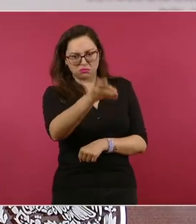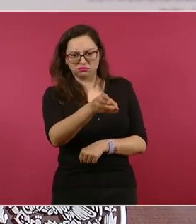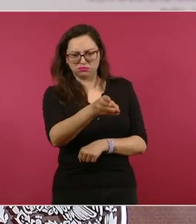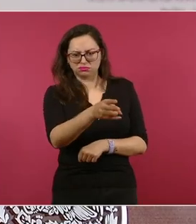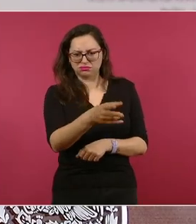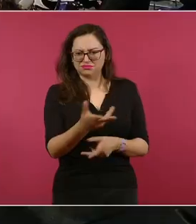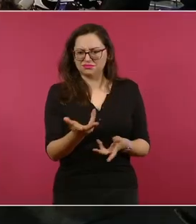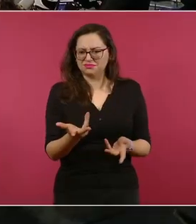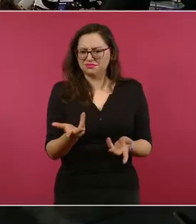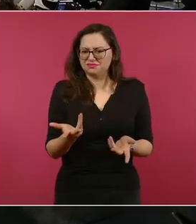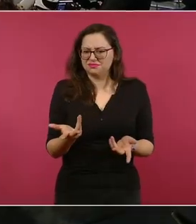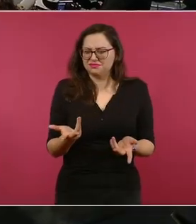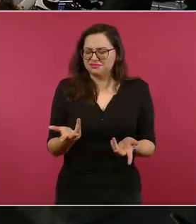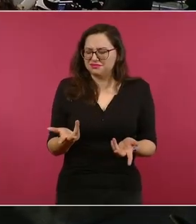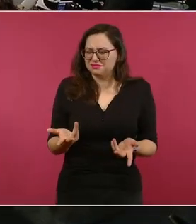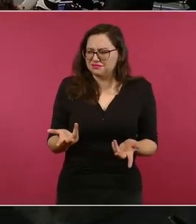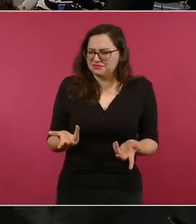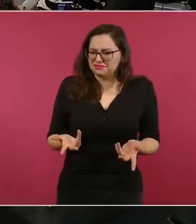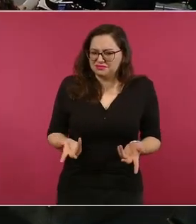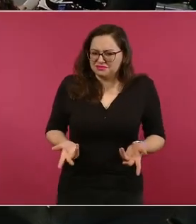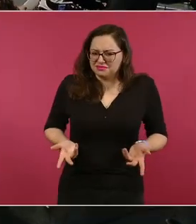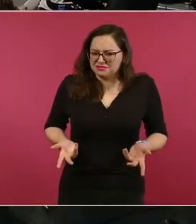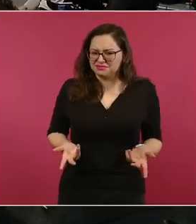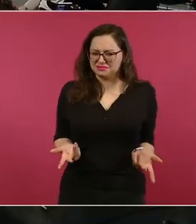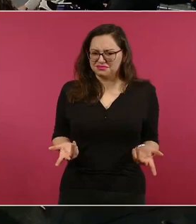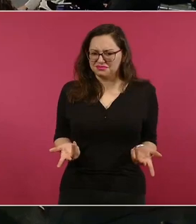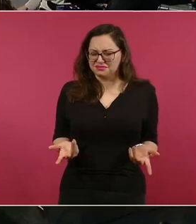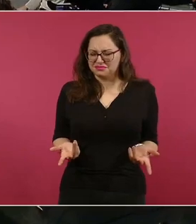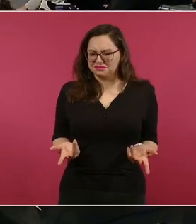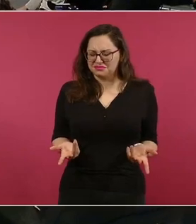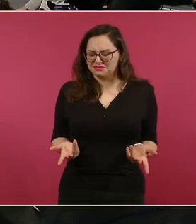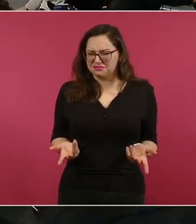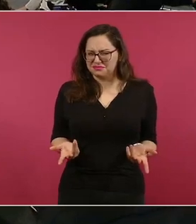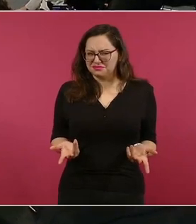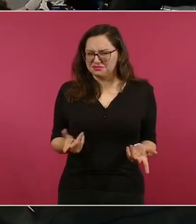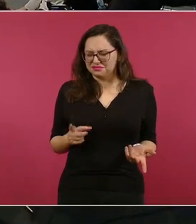O sea, pensaban, o sea, negarlo, pero además